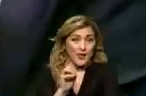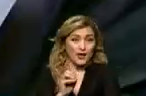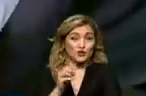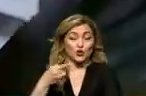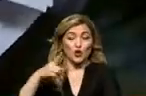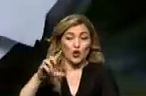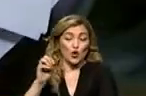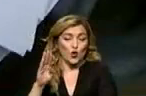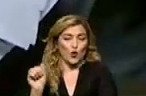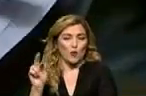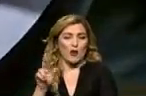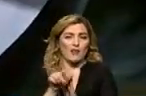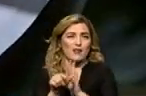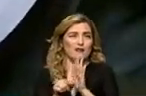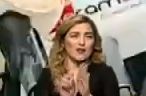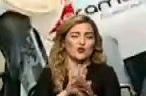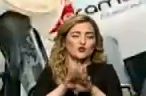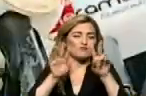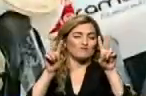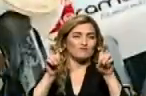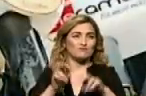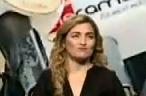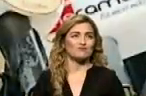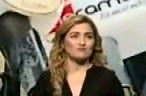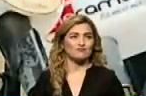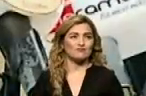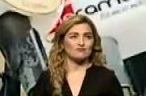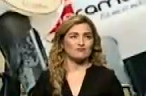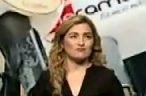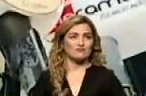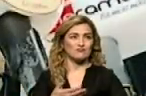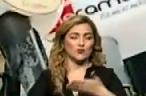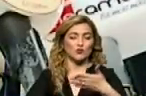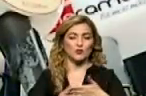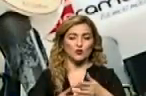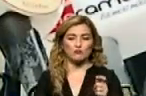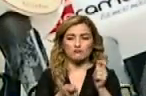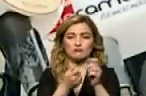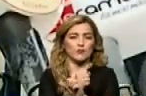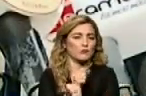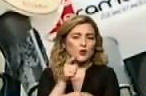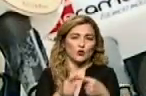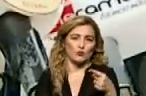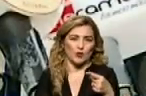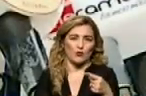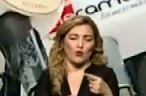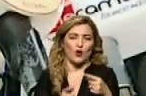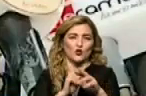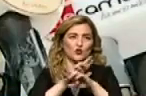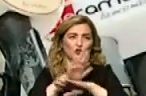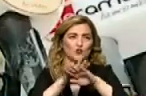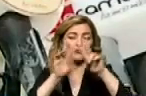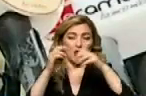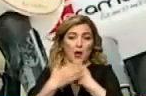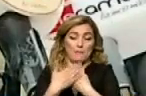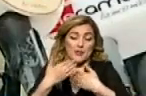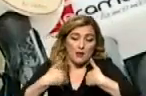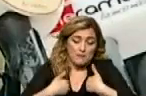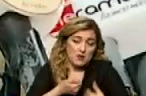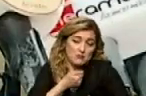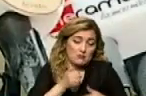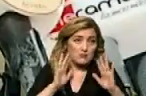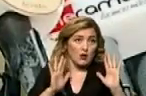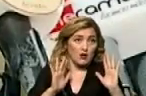los vínculos de la firma con el caso. Sí, pero no tengo la documentación pertinente, entonces por eso le digo, cuando usted quiera invíteme, o si quiere